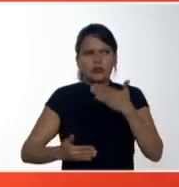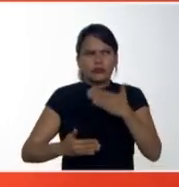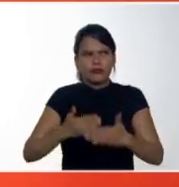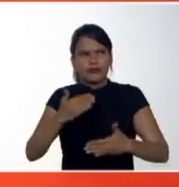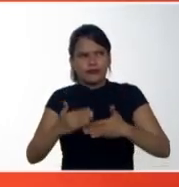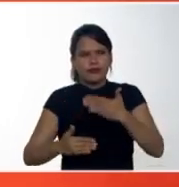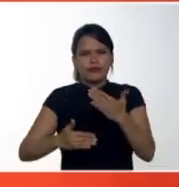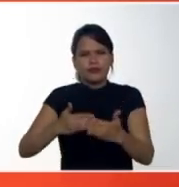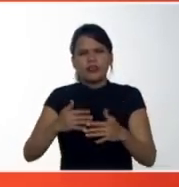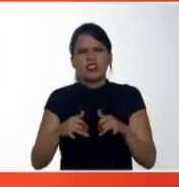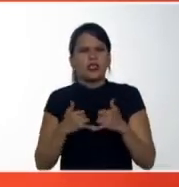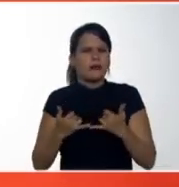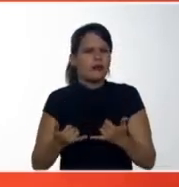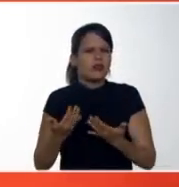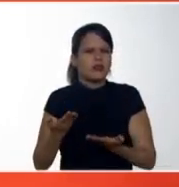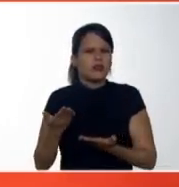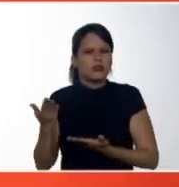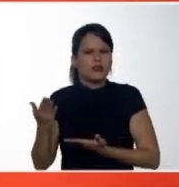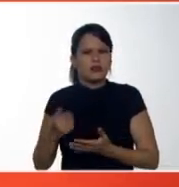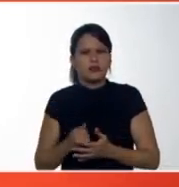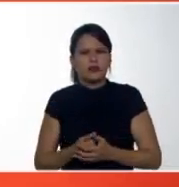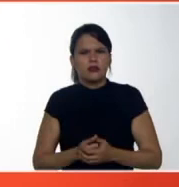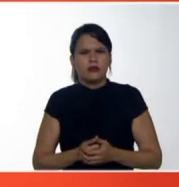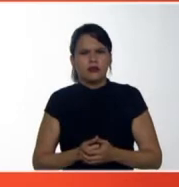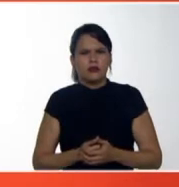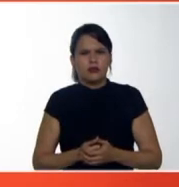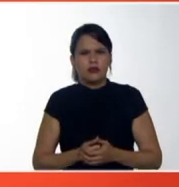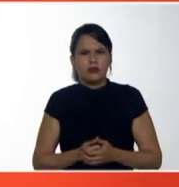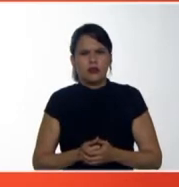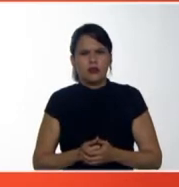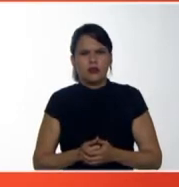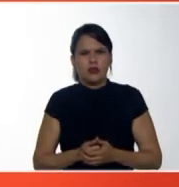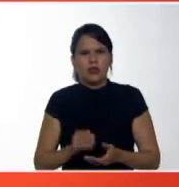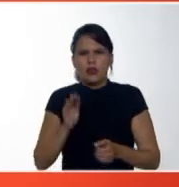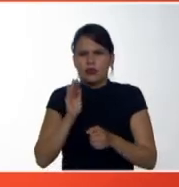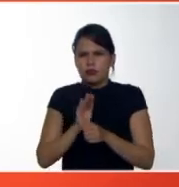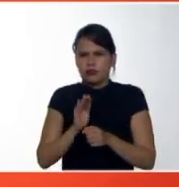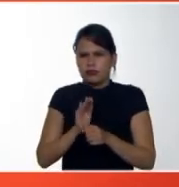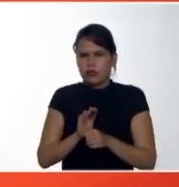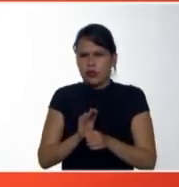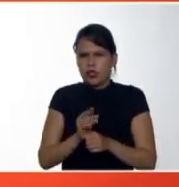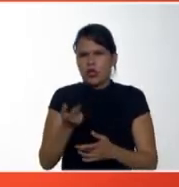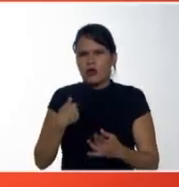¿Qué sucede ahí? La conservación de la energía.